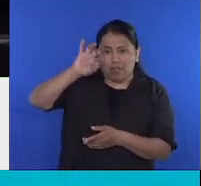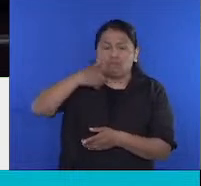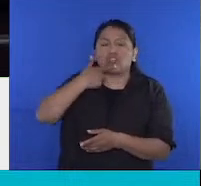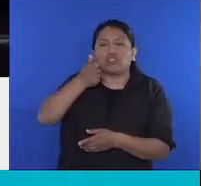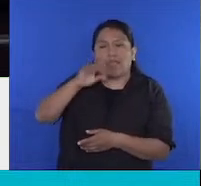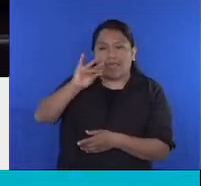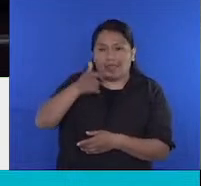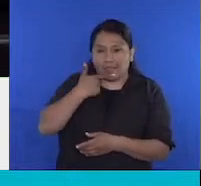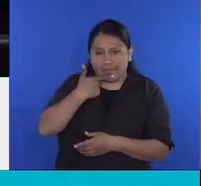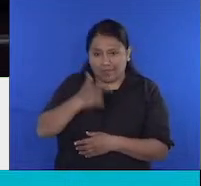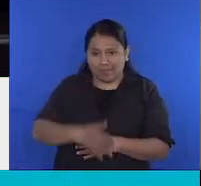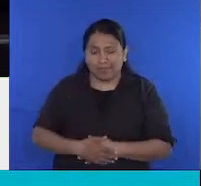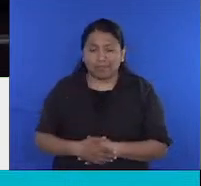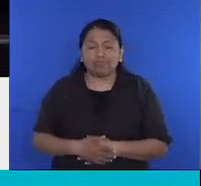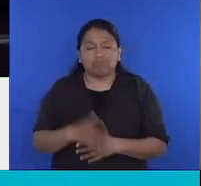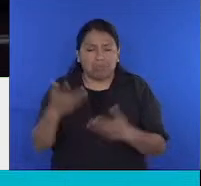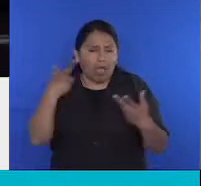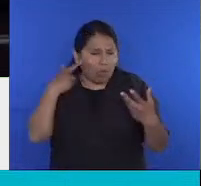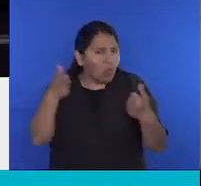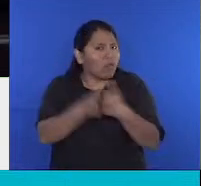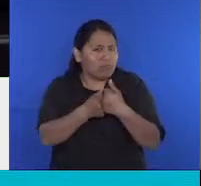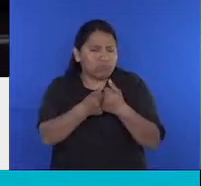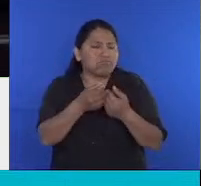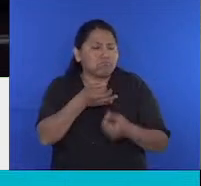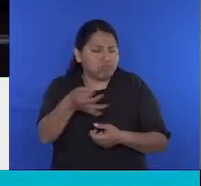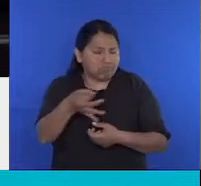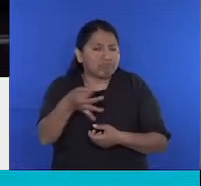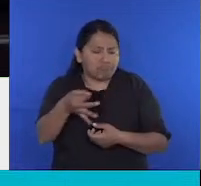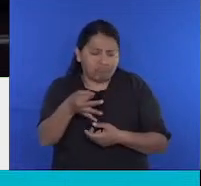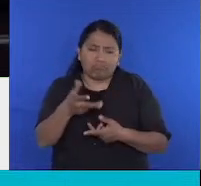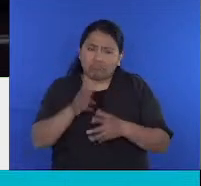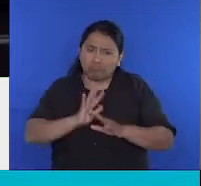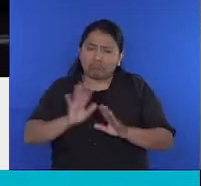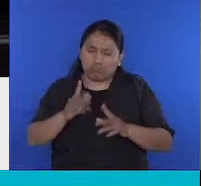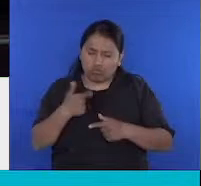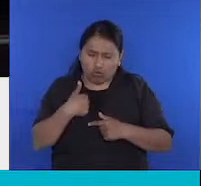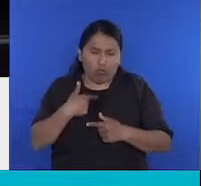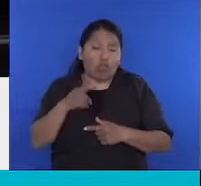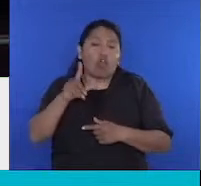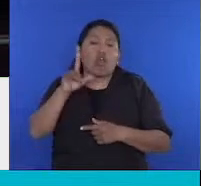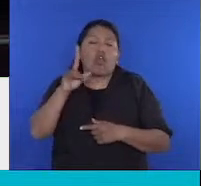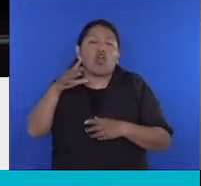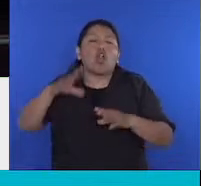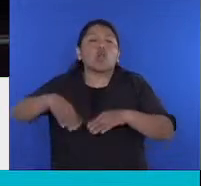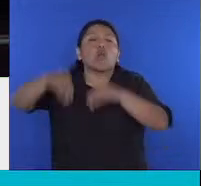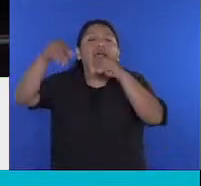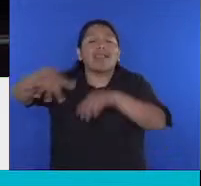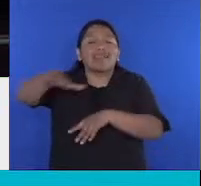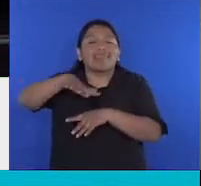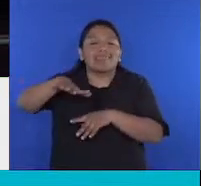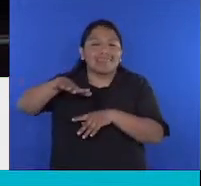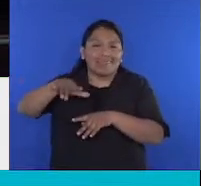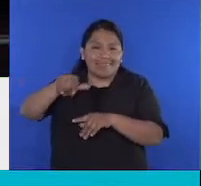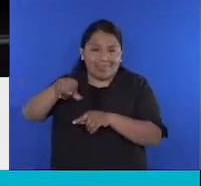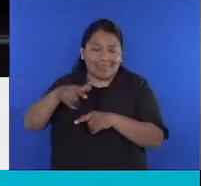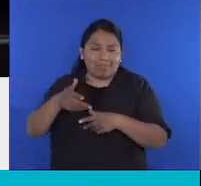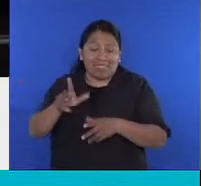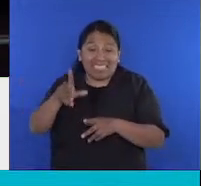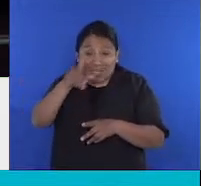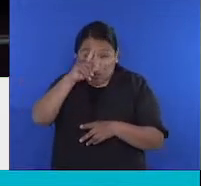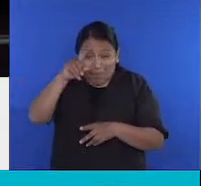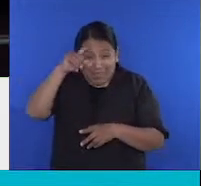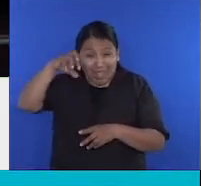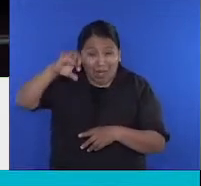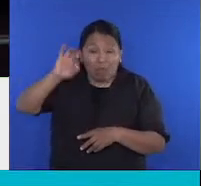Comparto totalmente. Yo soy de Luján, vivo en la zona oeste de Gran Buenos Aires y el Hospital Posadas es un lugar de referencia para toda